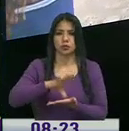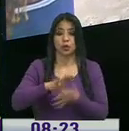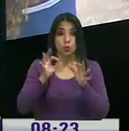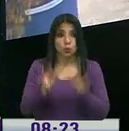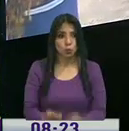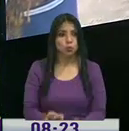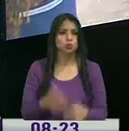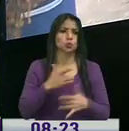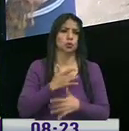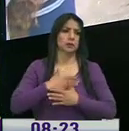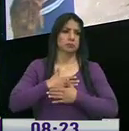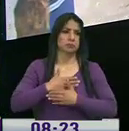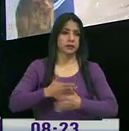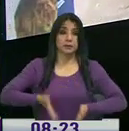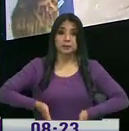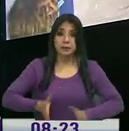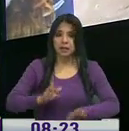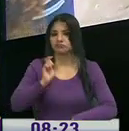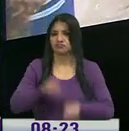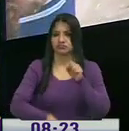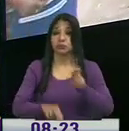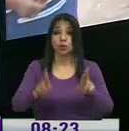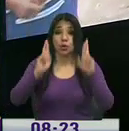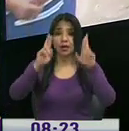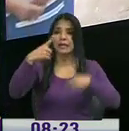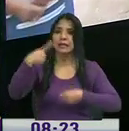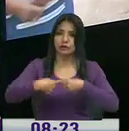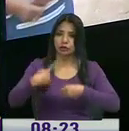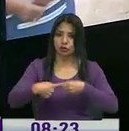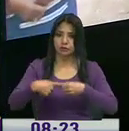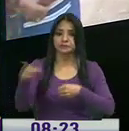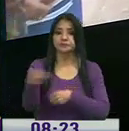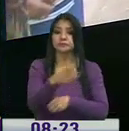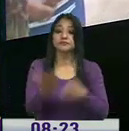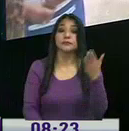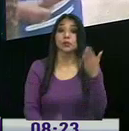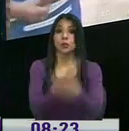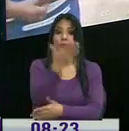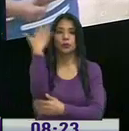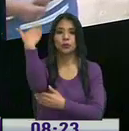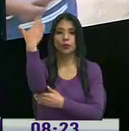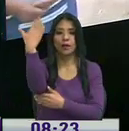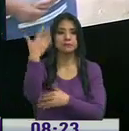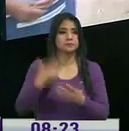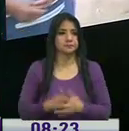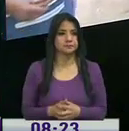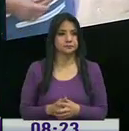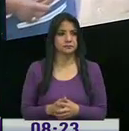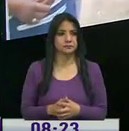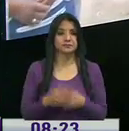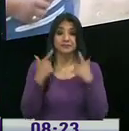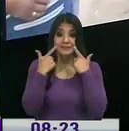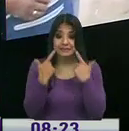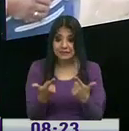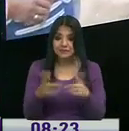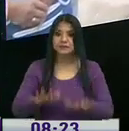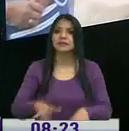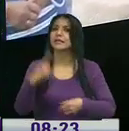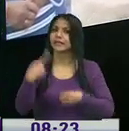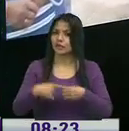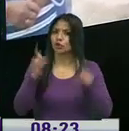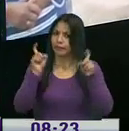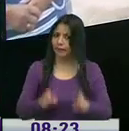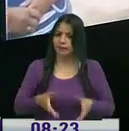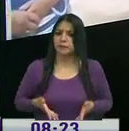que son lamentables, la vialidad. Ojalá Quito y los nuevos alcaldes y autoridades se den cuenta que la ciudad necesita tener